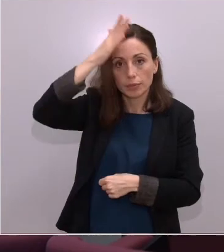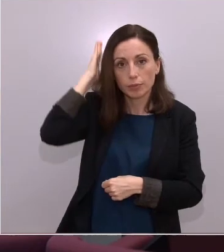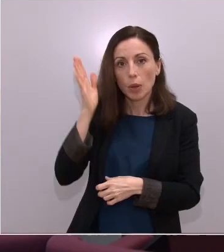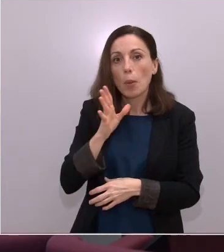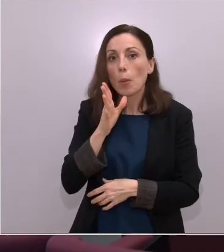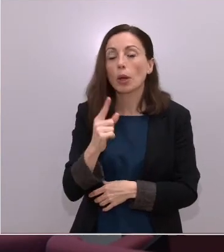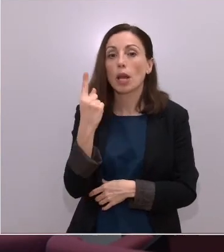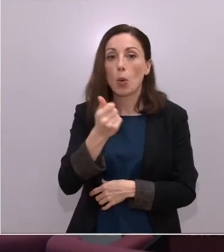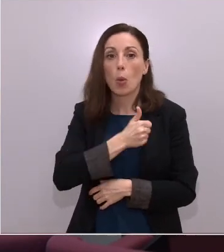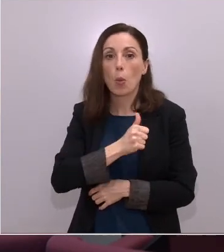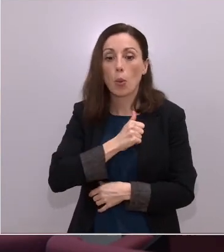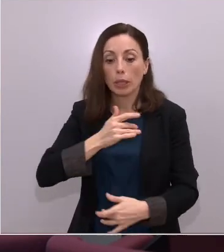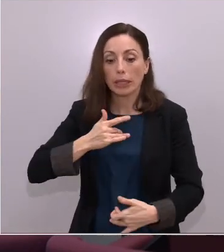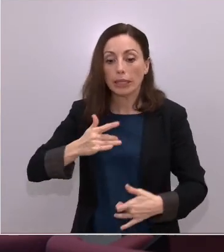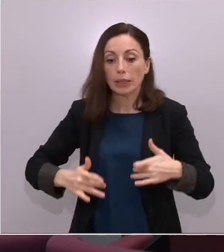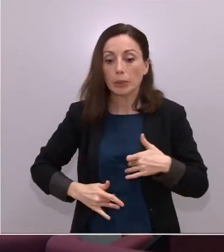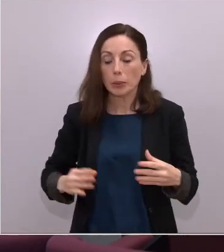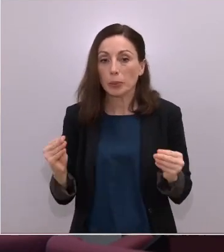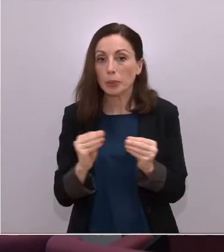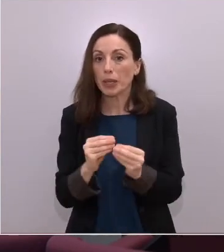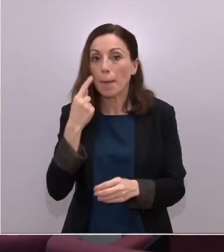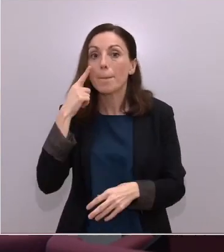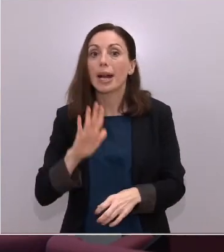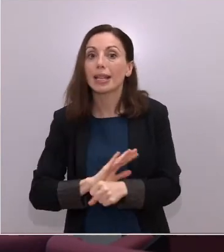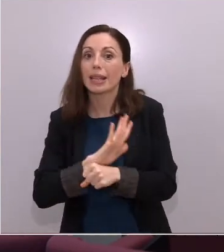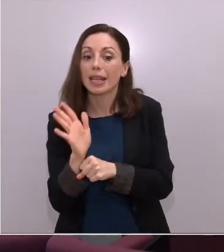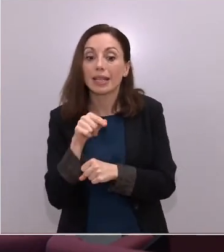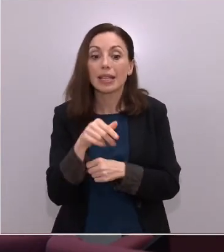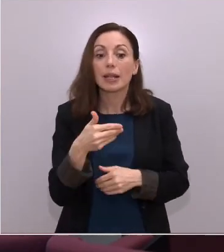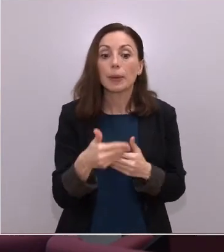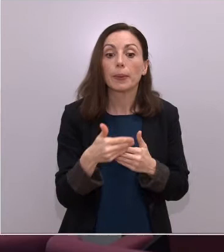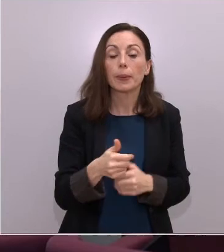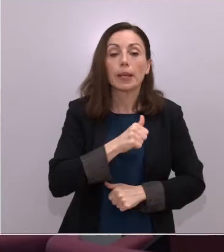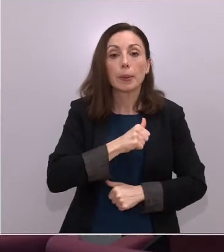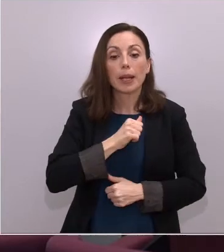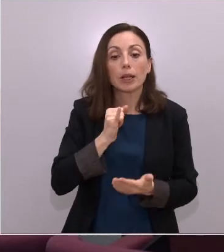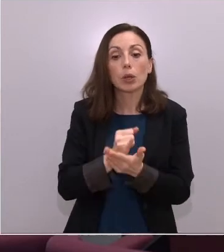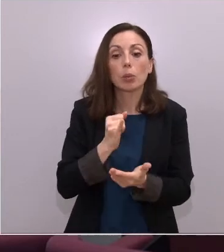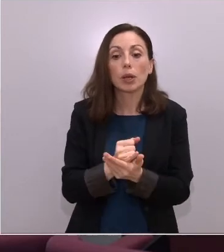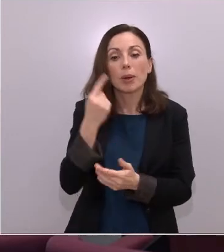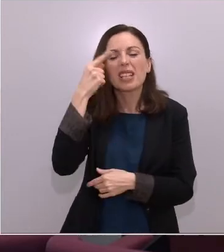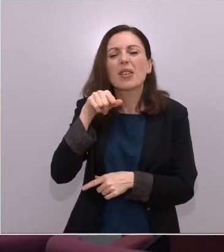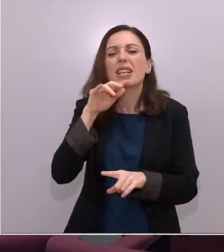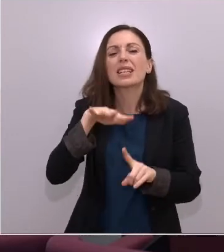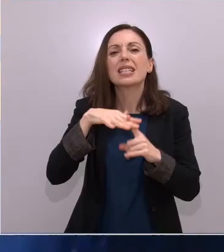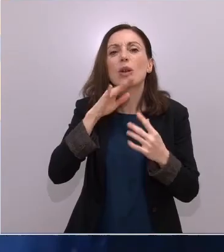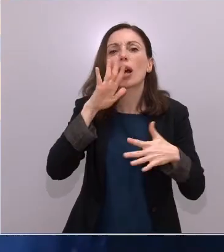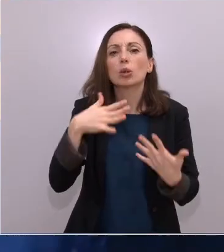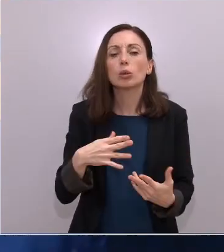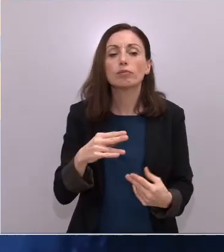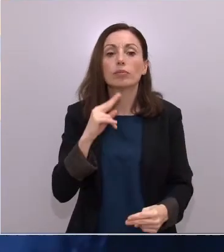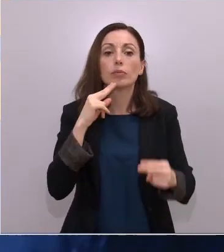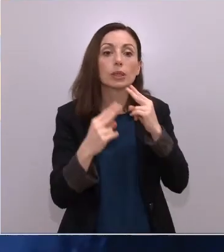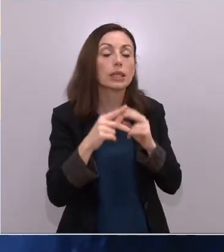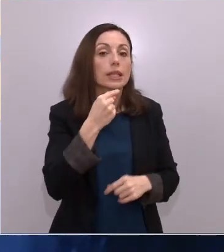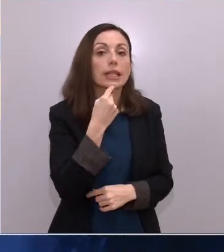síntomas compatibles con COVID-19 y estaba en espera de pruebas y ellos querían saber la situación en estos momentos. Ahora mismo